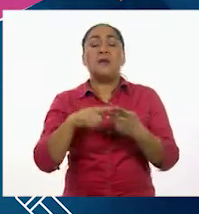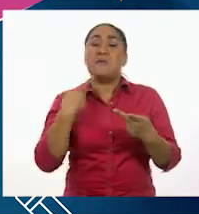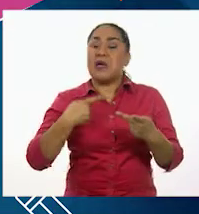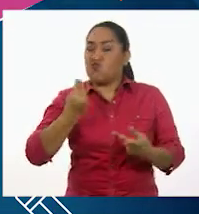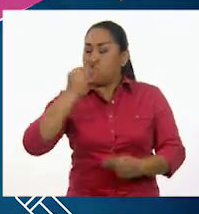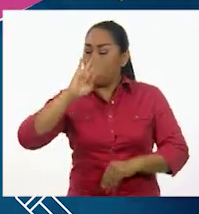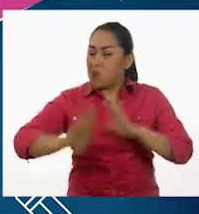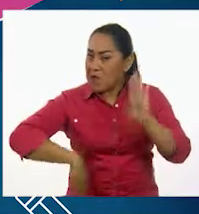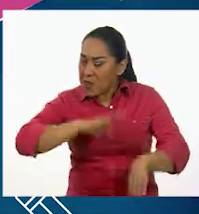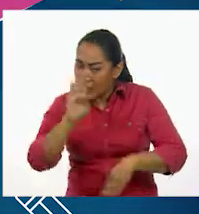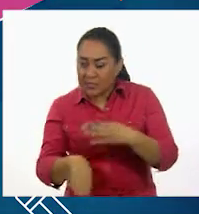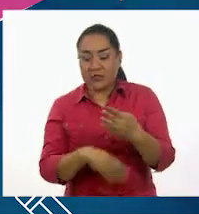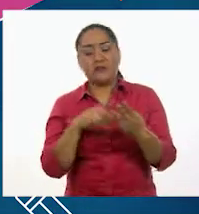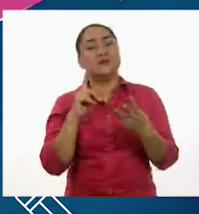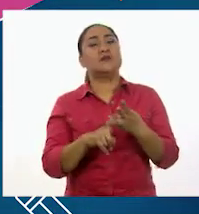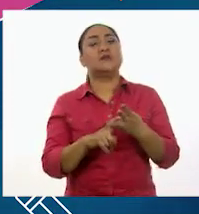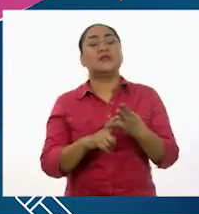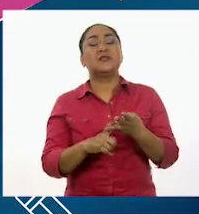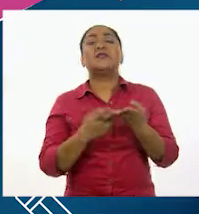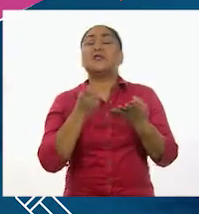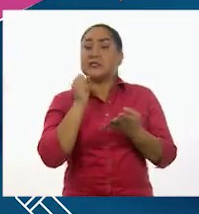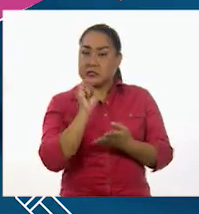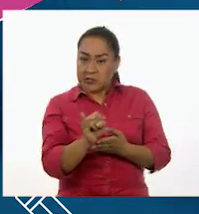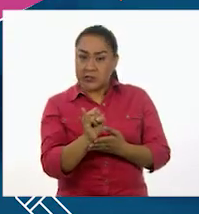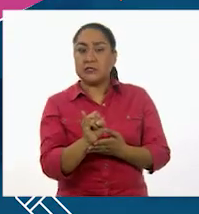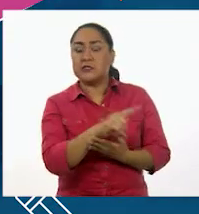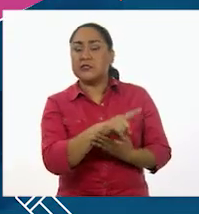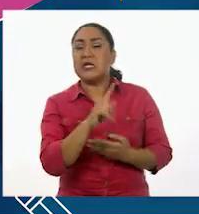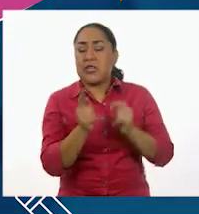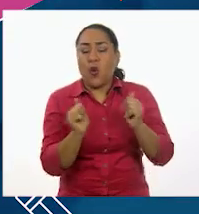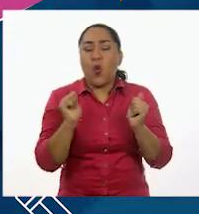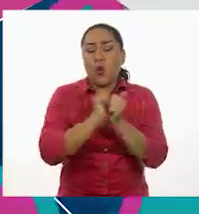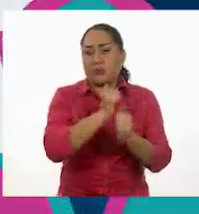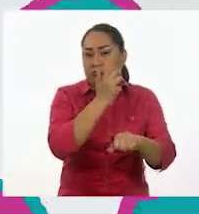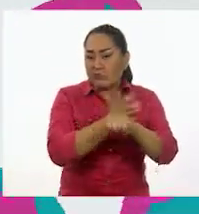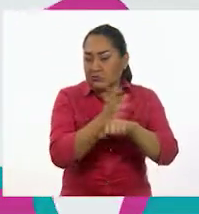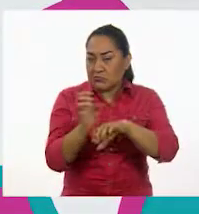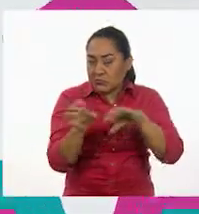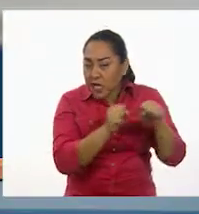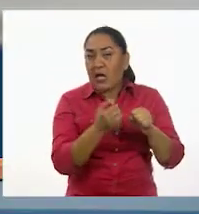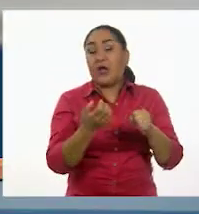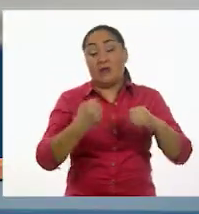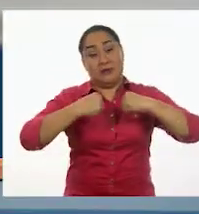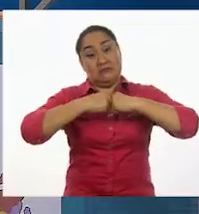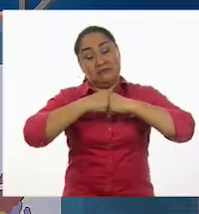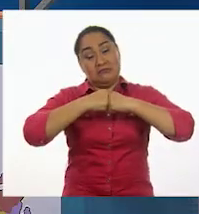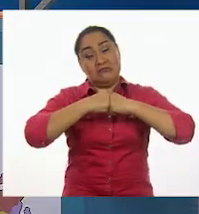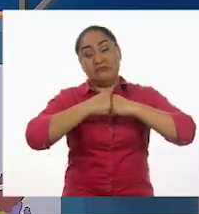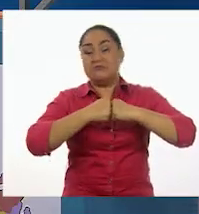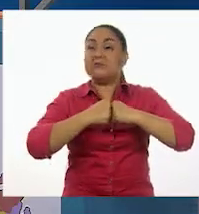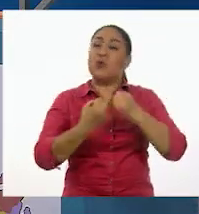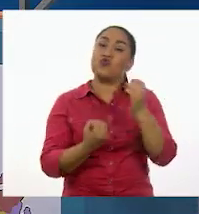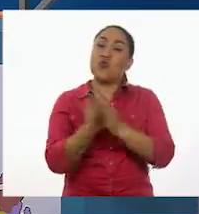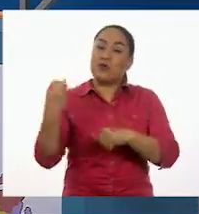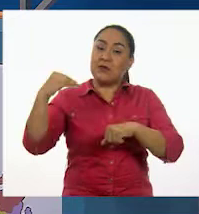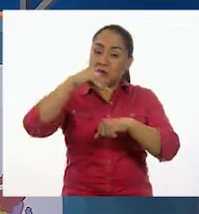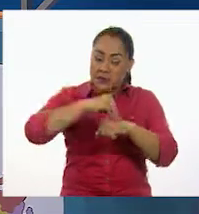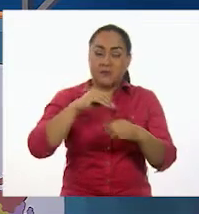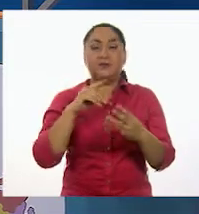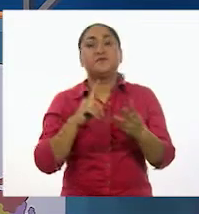humanas, se admitió la anexión de Texas a Estados Unidos, se marcó una nueva frontera para el país, se